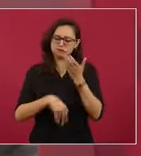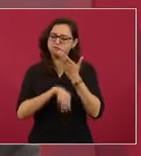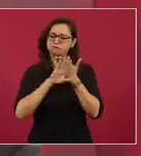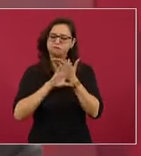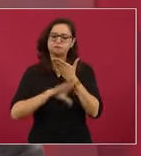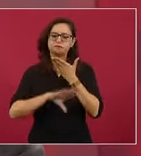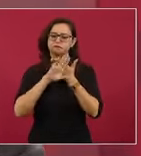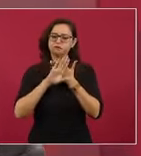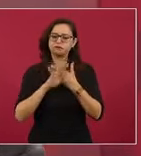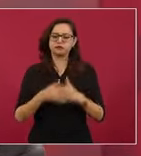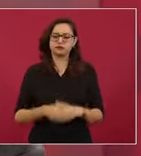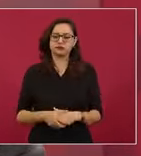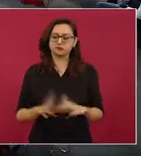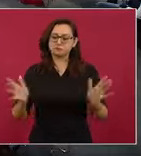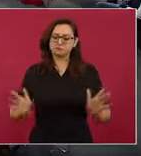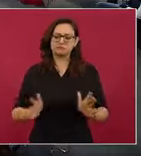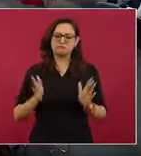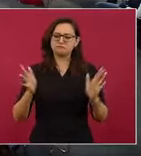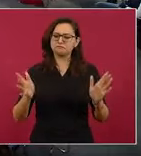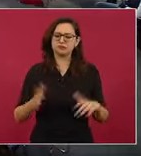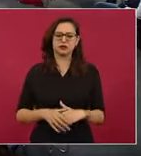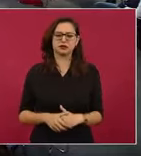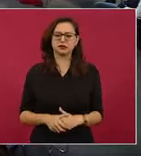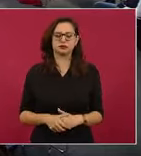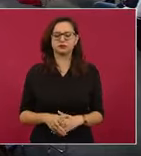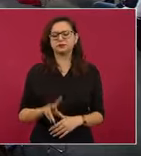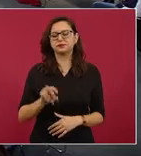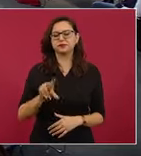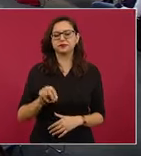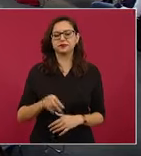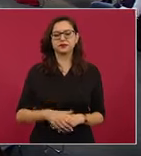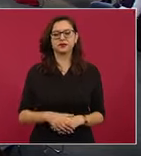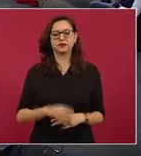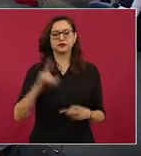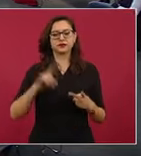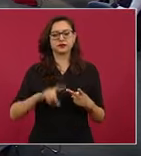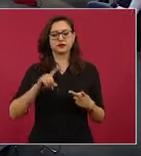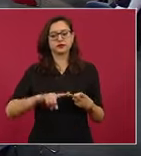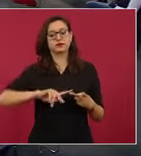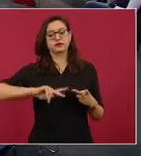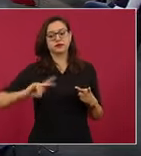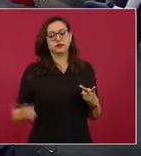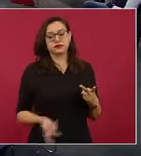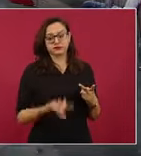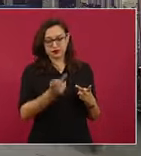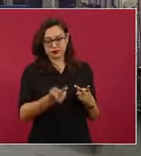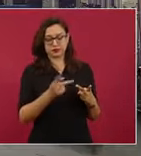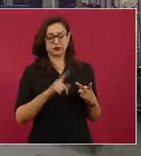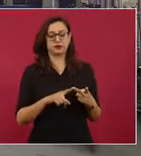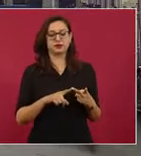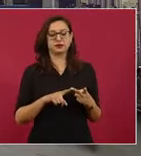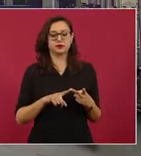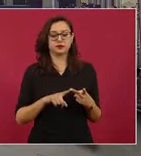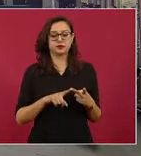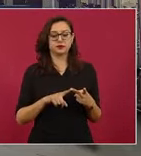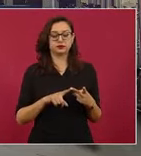no llamarnos a sorpresas. Mi segunda pregunta, presidente, tiene que ver